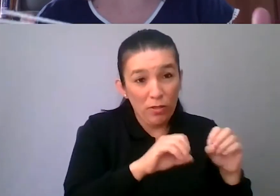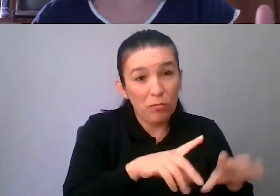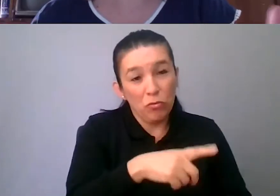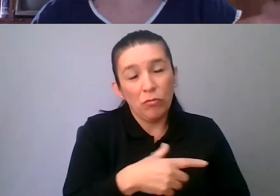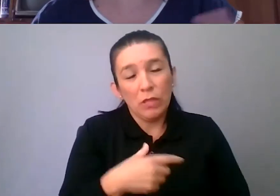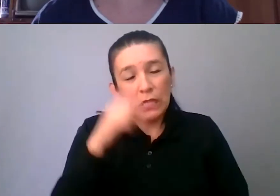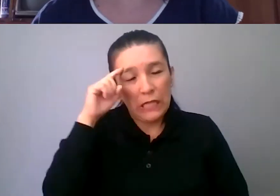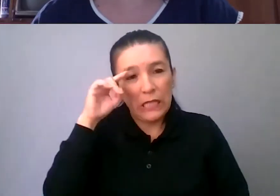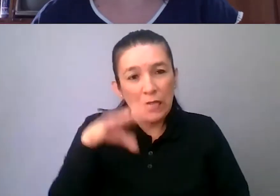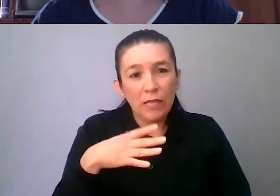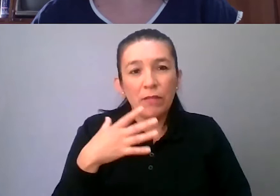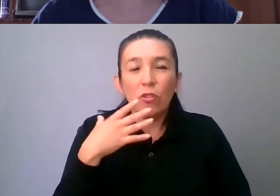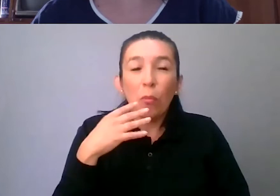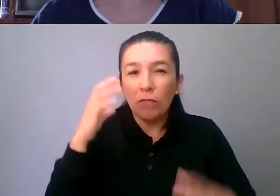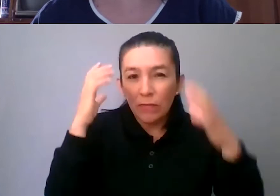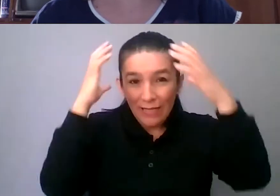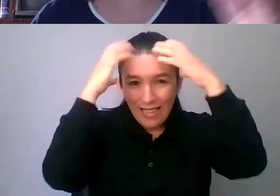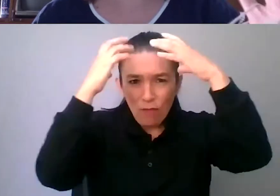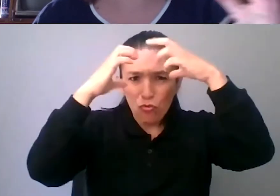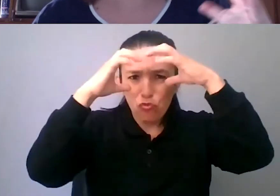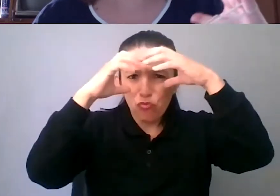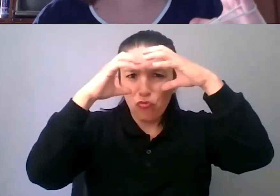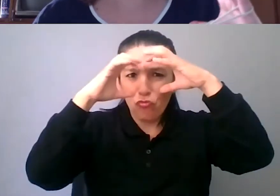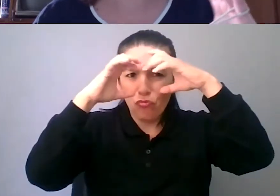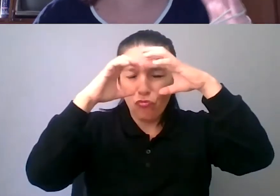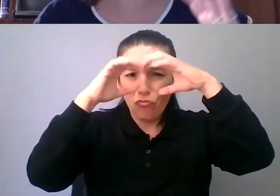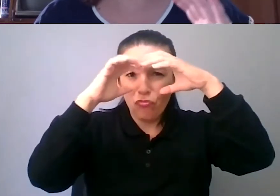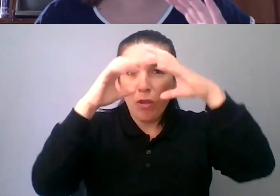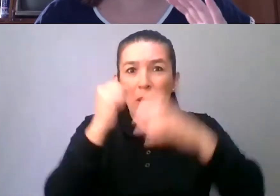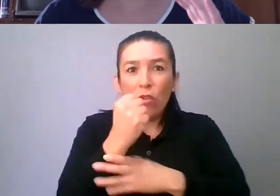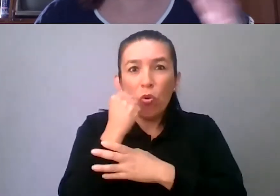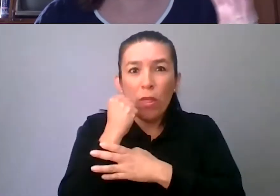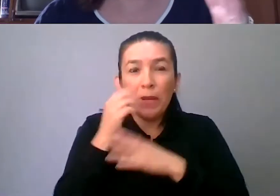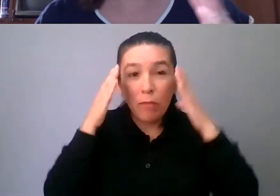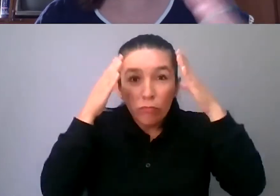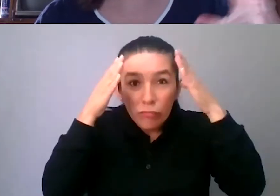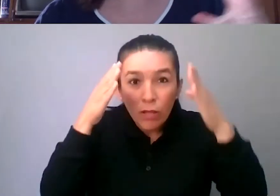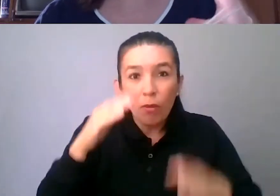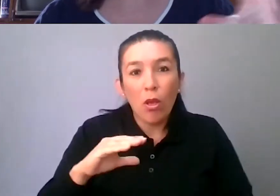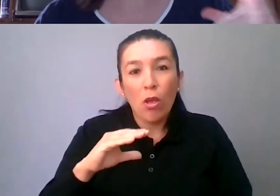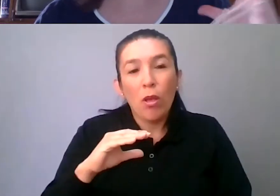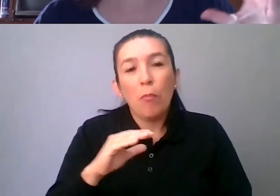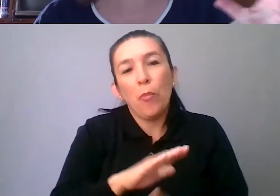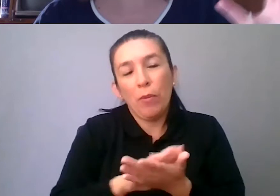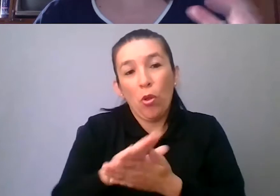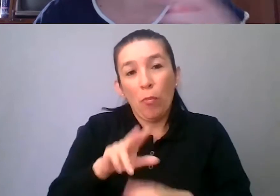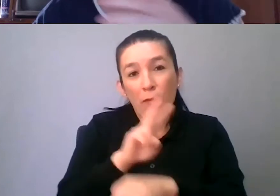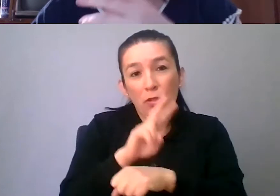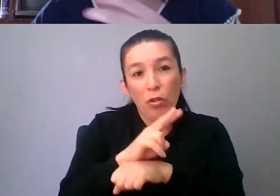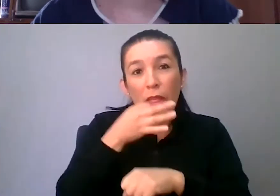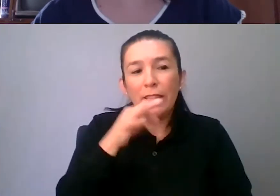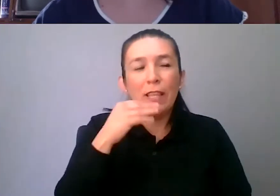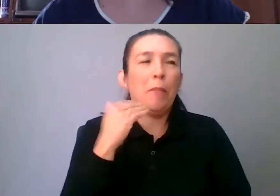que ver con neurotransmisores que te ponen o en estado de alerta, como el cortisol, por ejemplo, que es cuando los profesores decimos, niños, saquen una